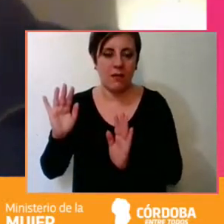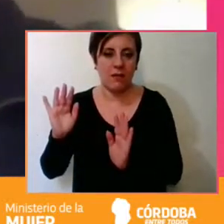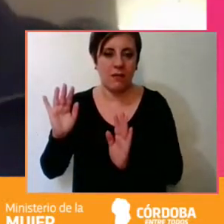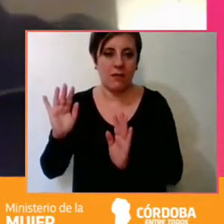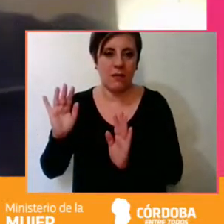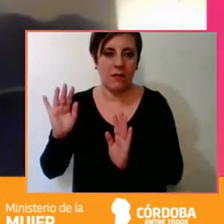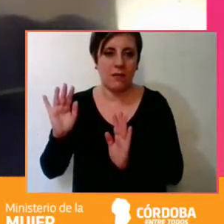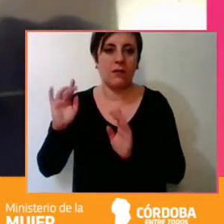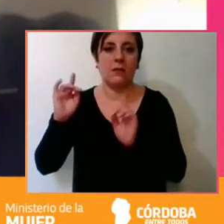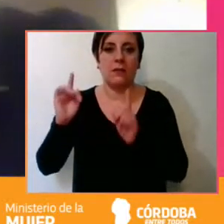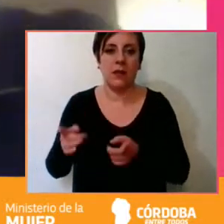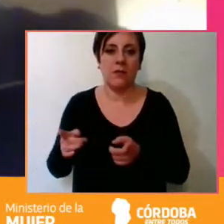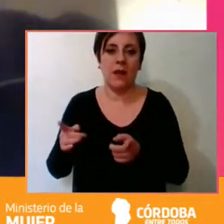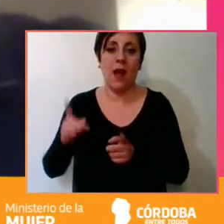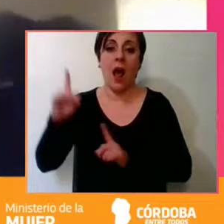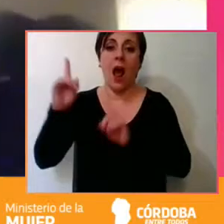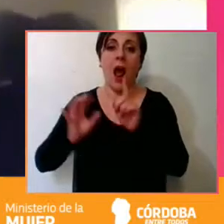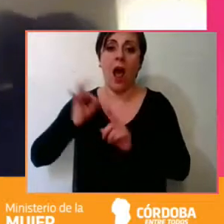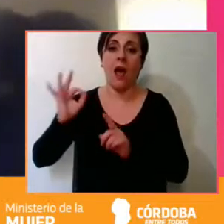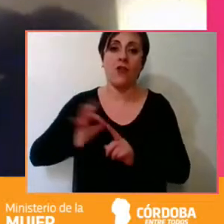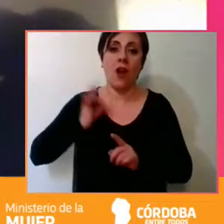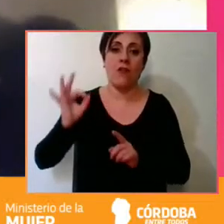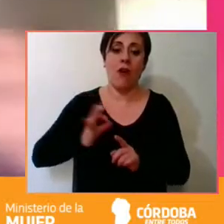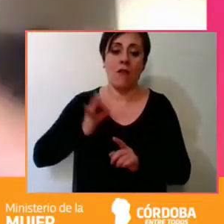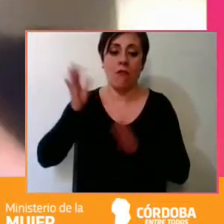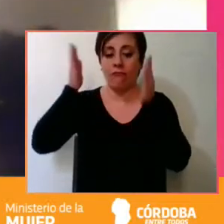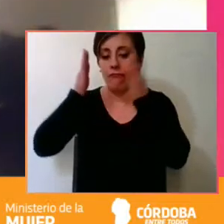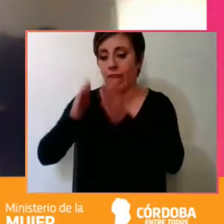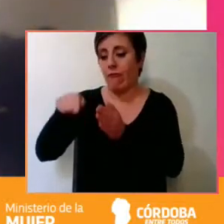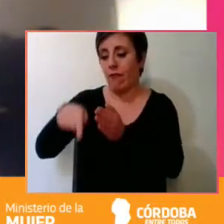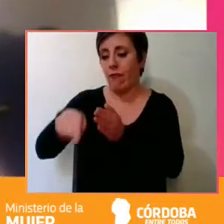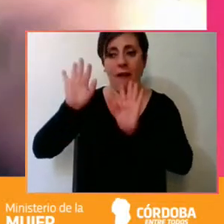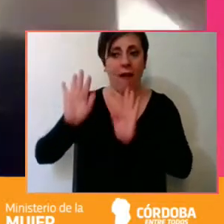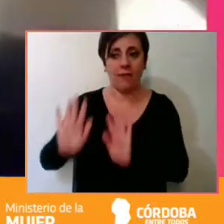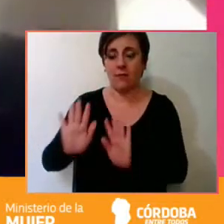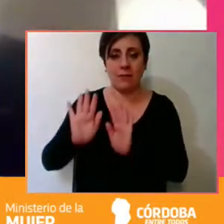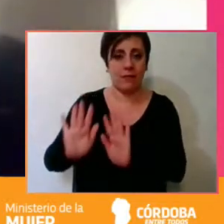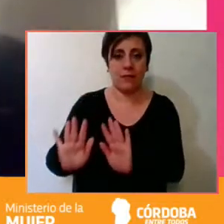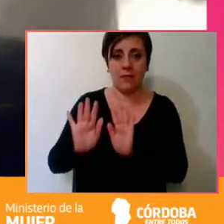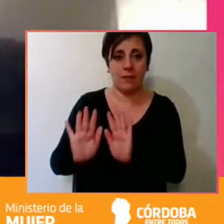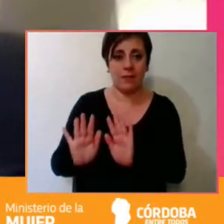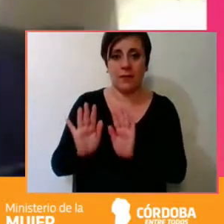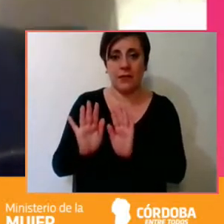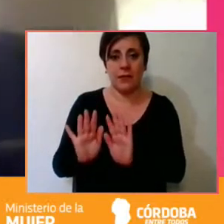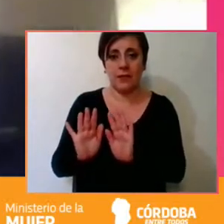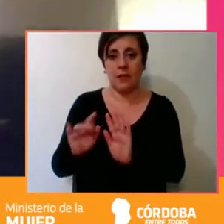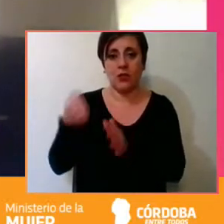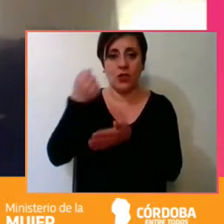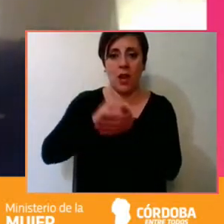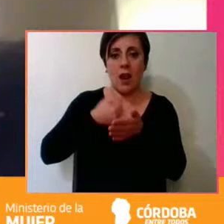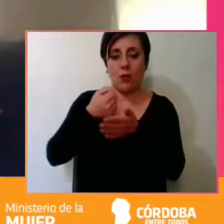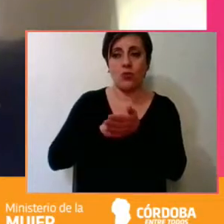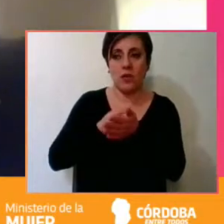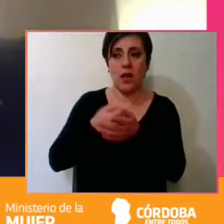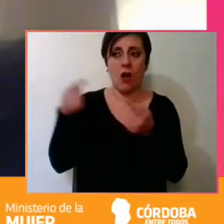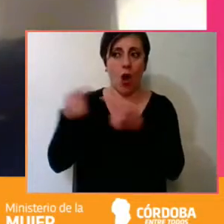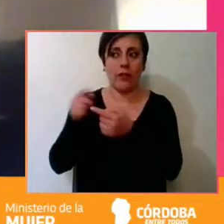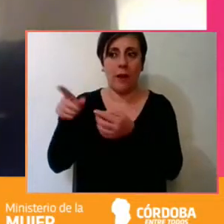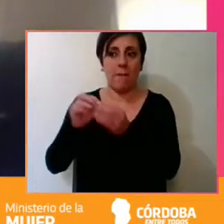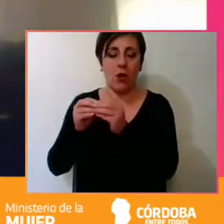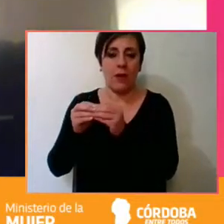durante algunos años así se ha centrado este problema y, por tanto, la lucha contra este problema.